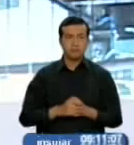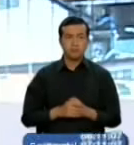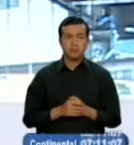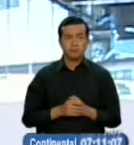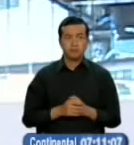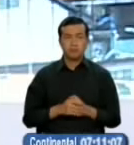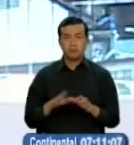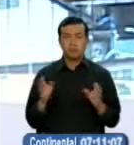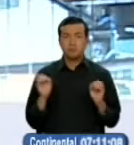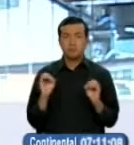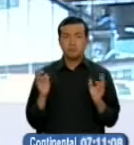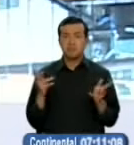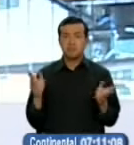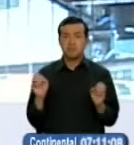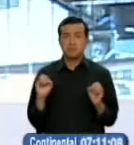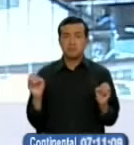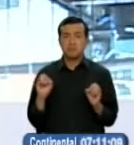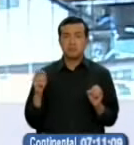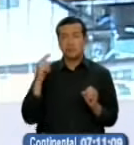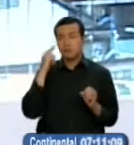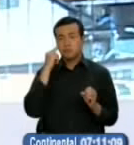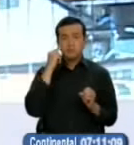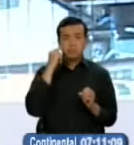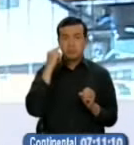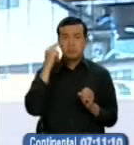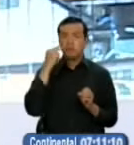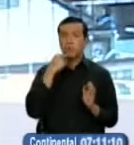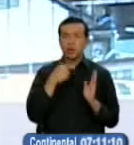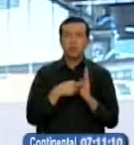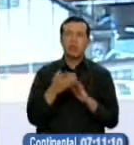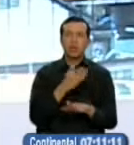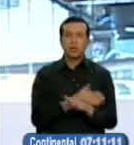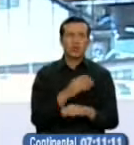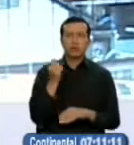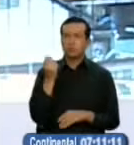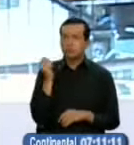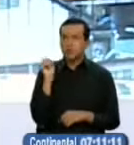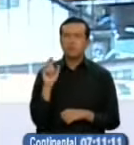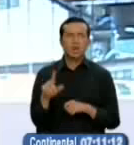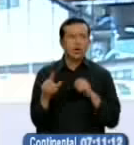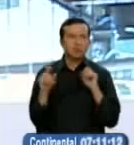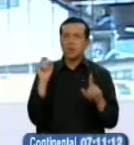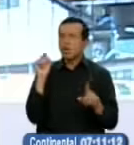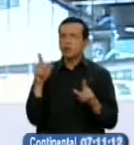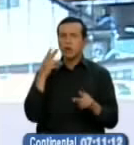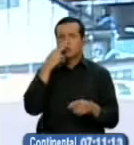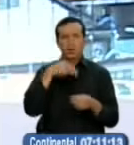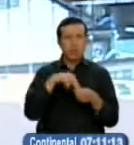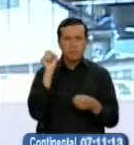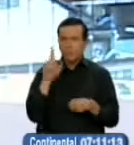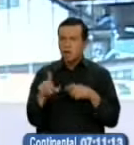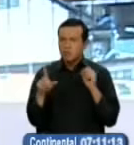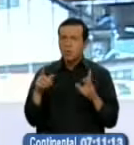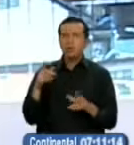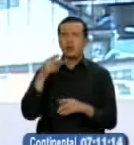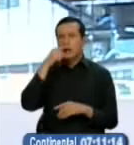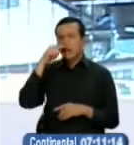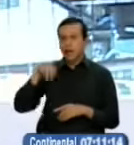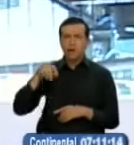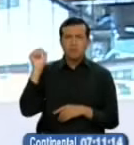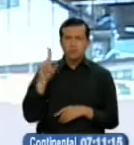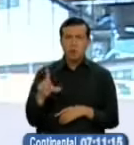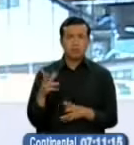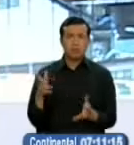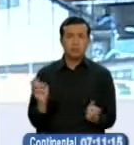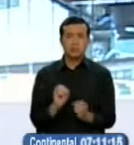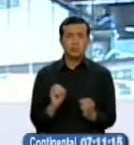dado en hacer medidas como fueron los pinchazos, como fueron el alza de gasolina, el alza del gas, etcétera,